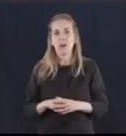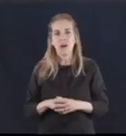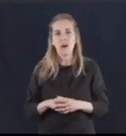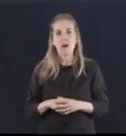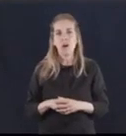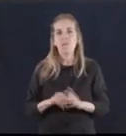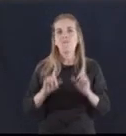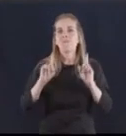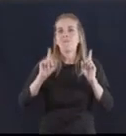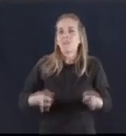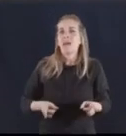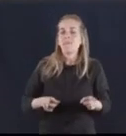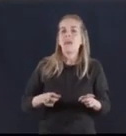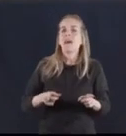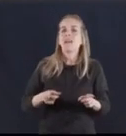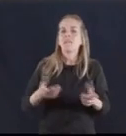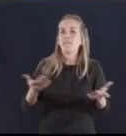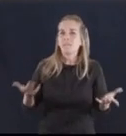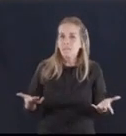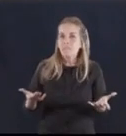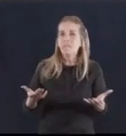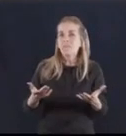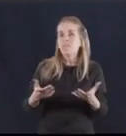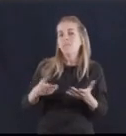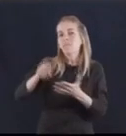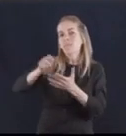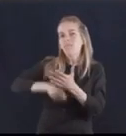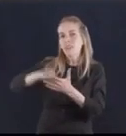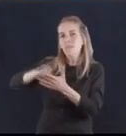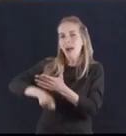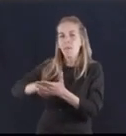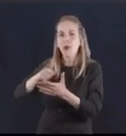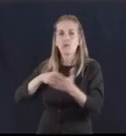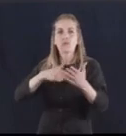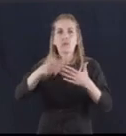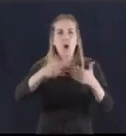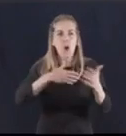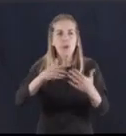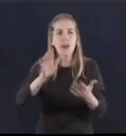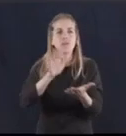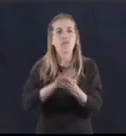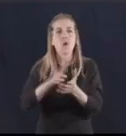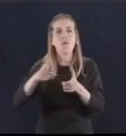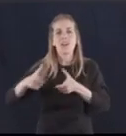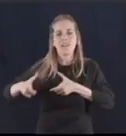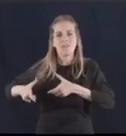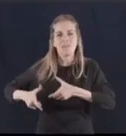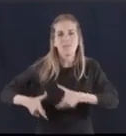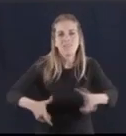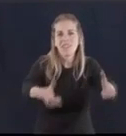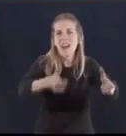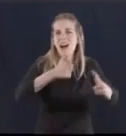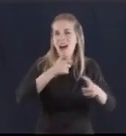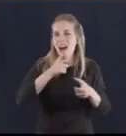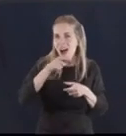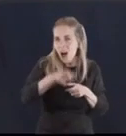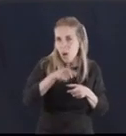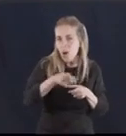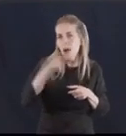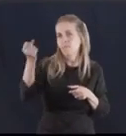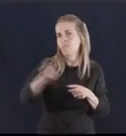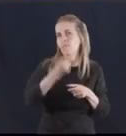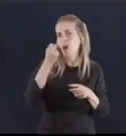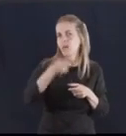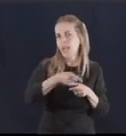traemos también obras hídricas hablaba del Acueducto del este que es una enorme